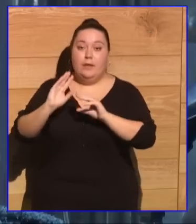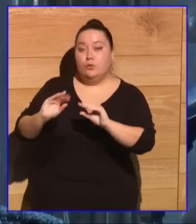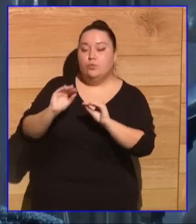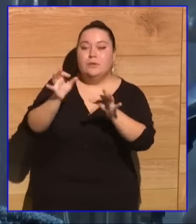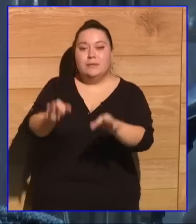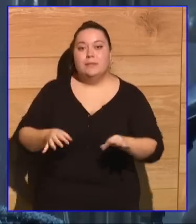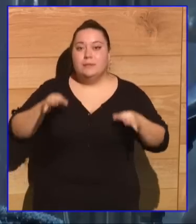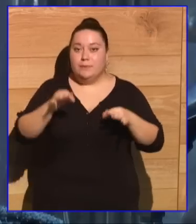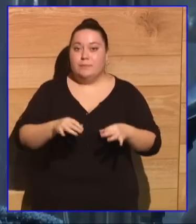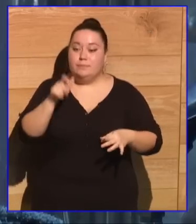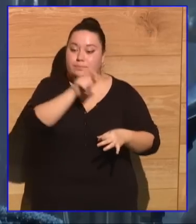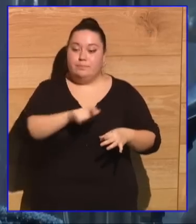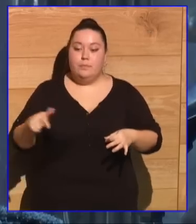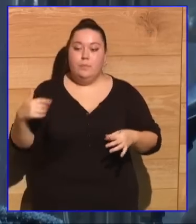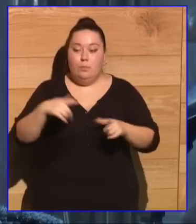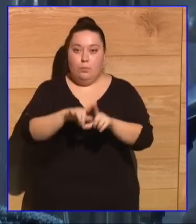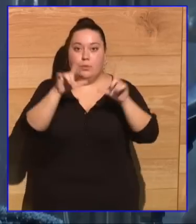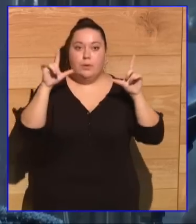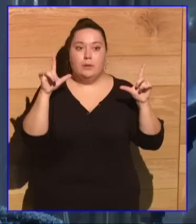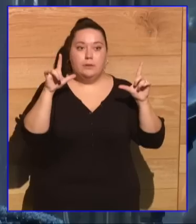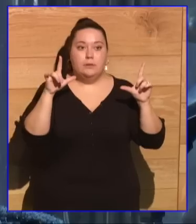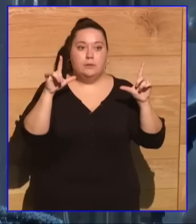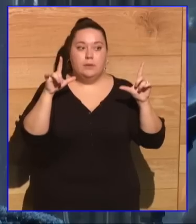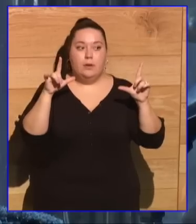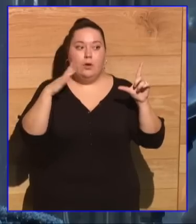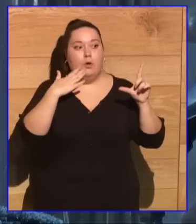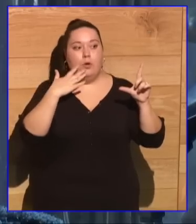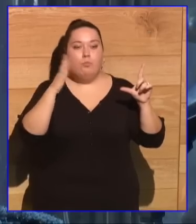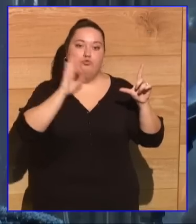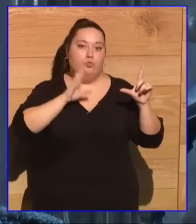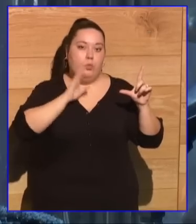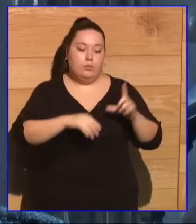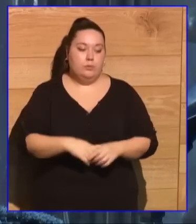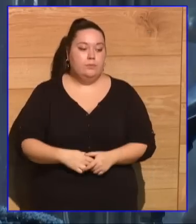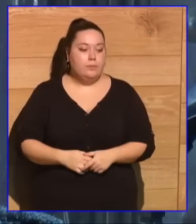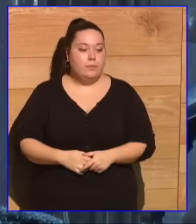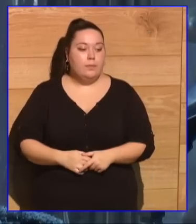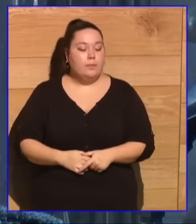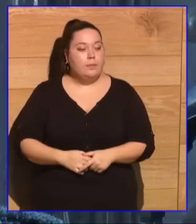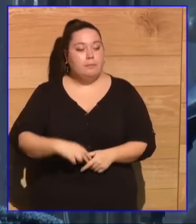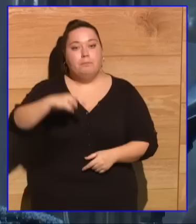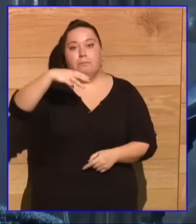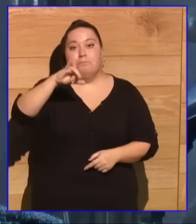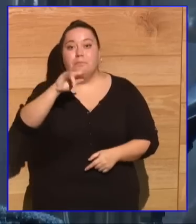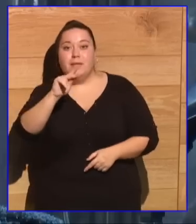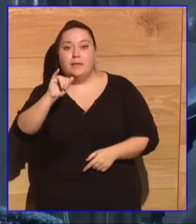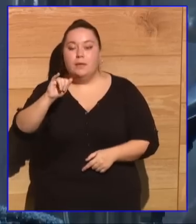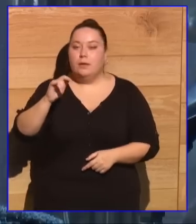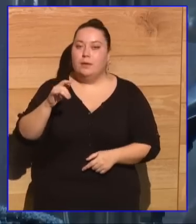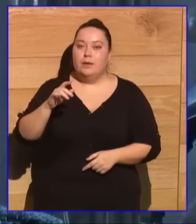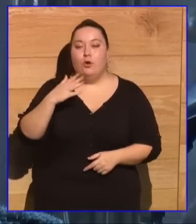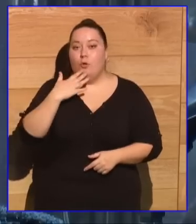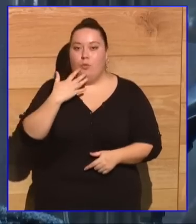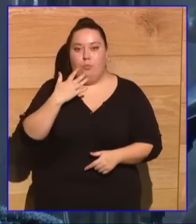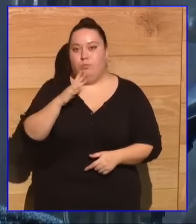siempre pone a sus protagonistas que van con 3 duchas de retraso. Pero en este caso Mickey Rourke va con 6 o 7 duchas de